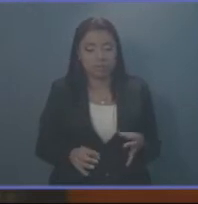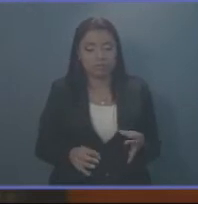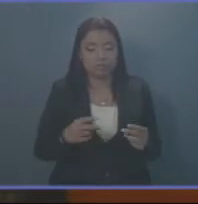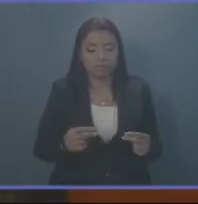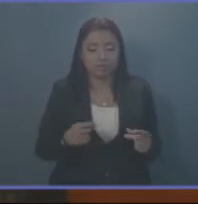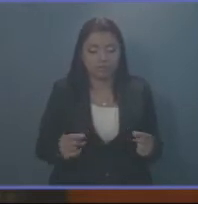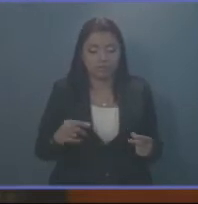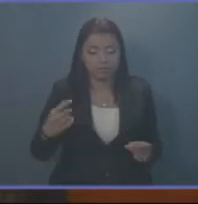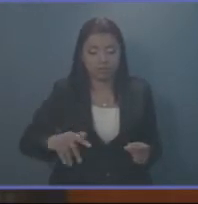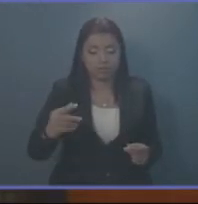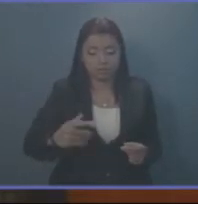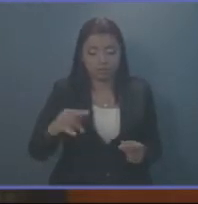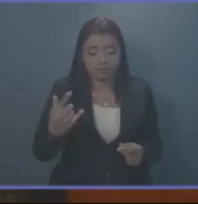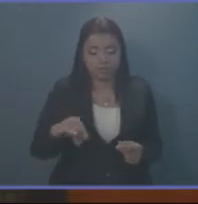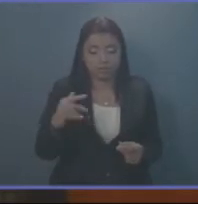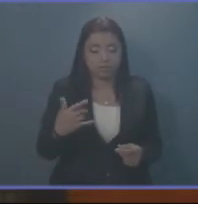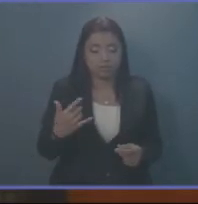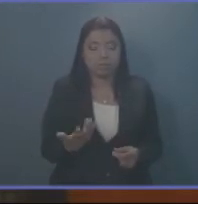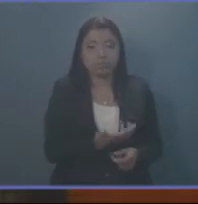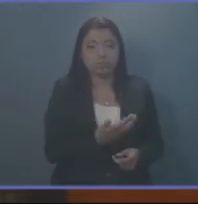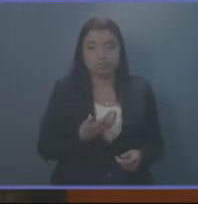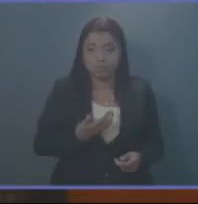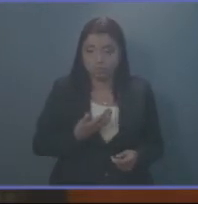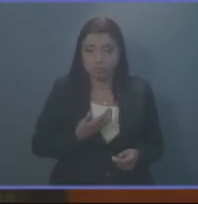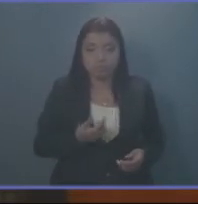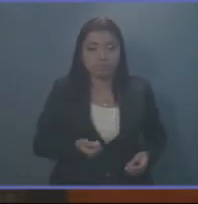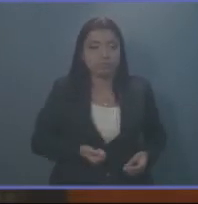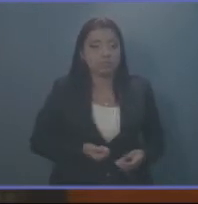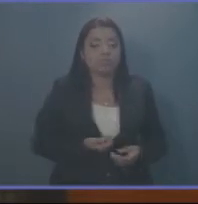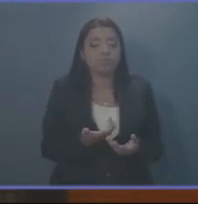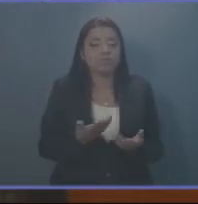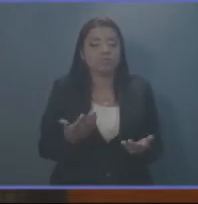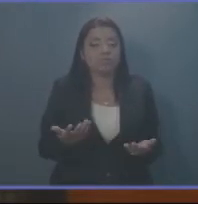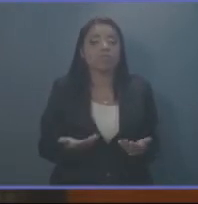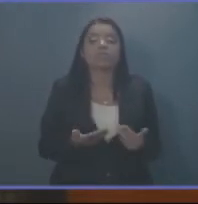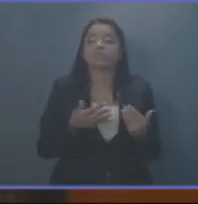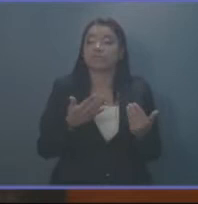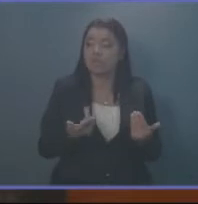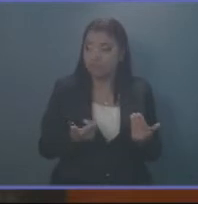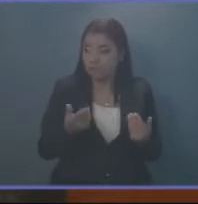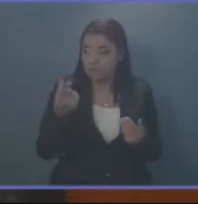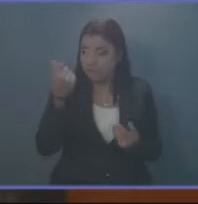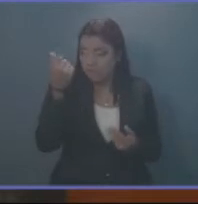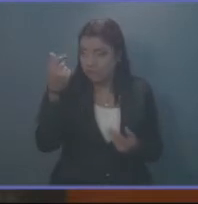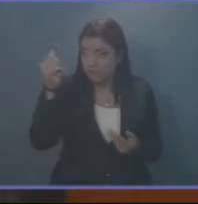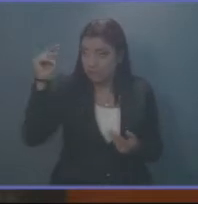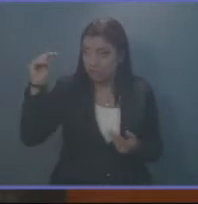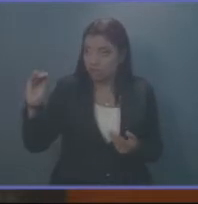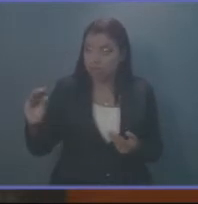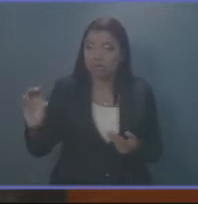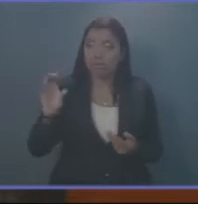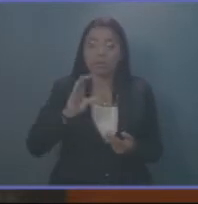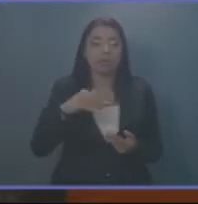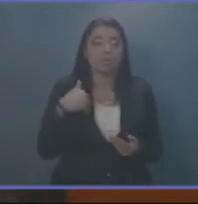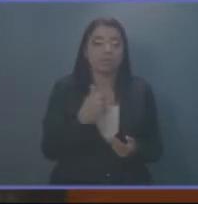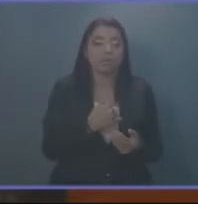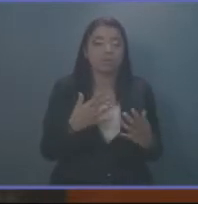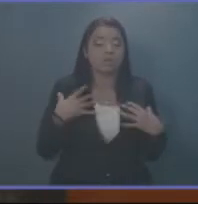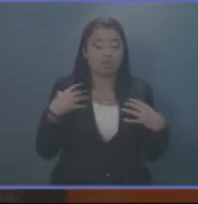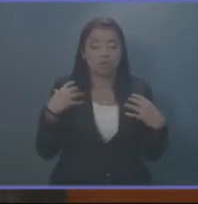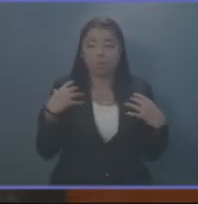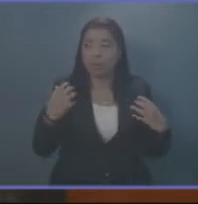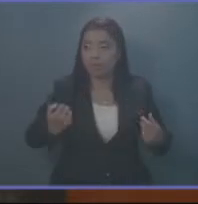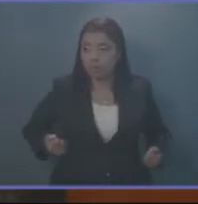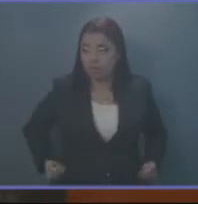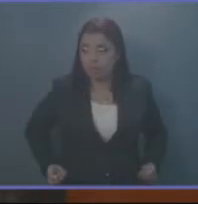apresurada estamos hablando de que se van a utilizar los fondos del Ministerio de Gobernación, pasarlos